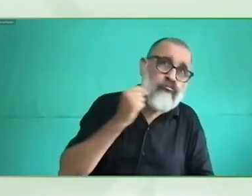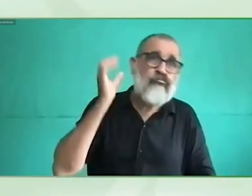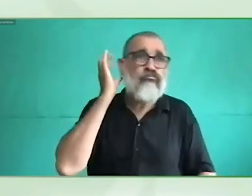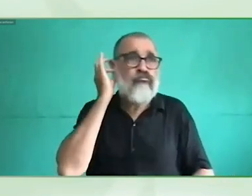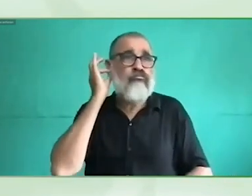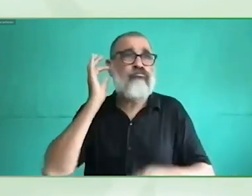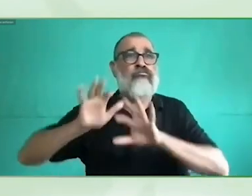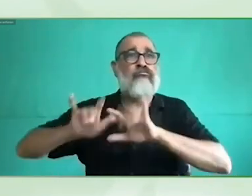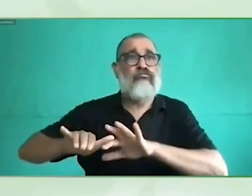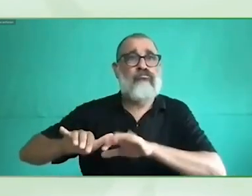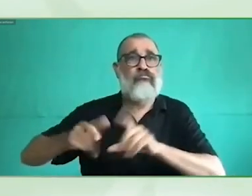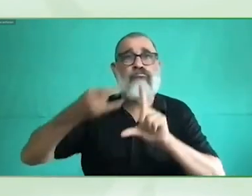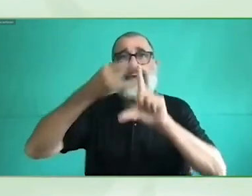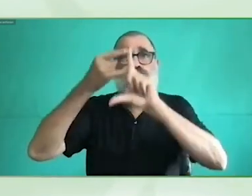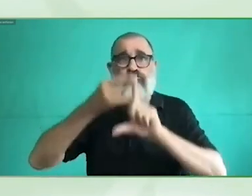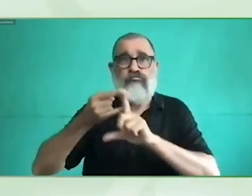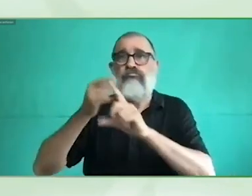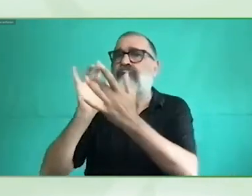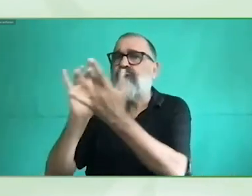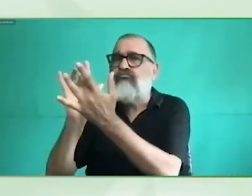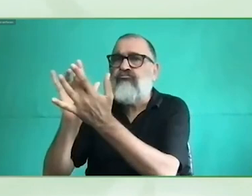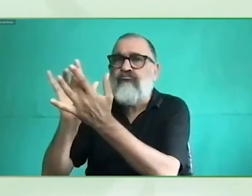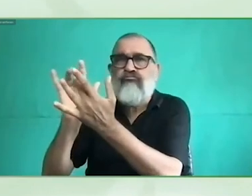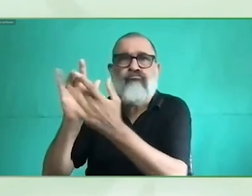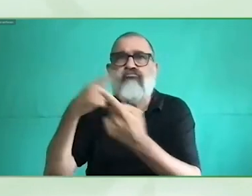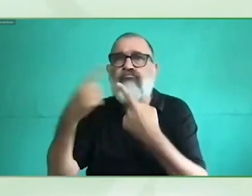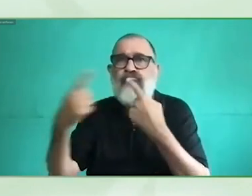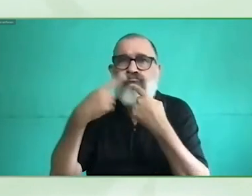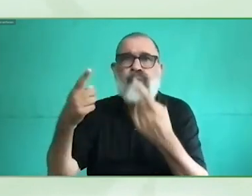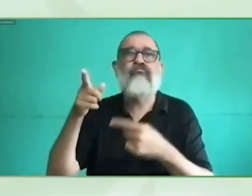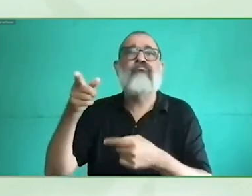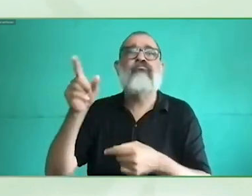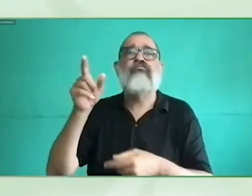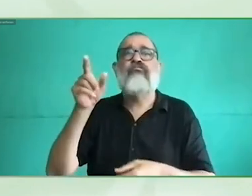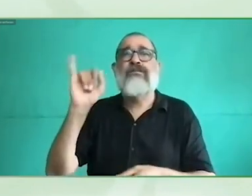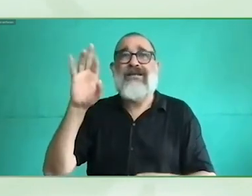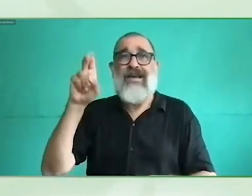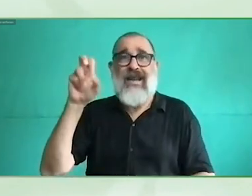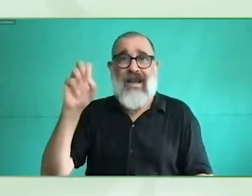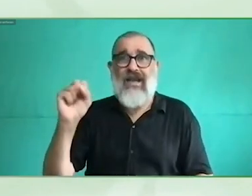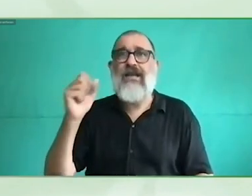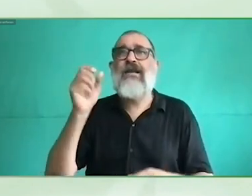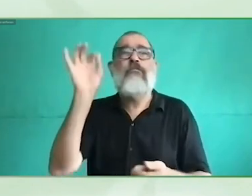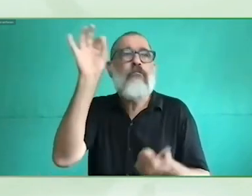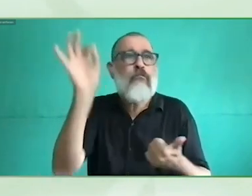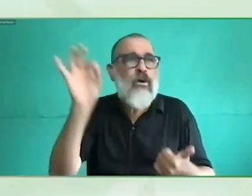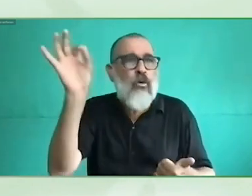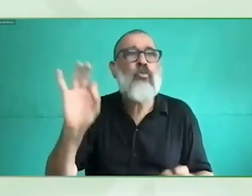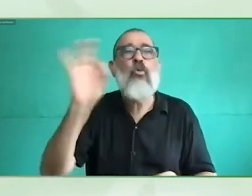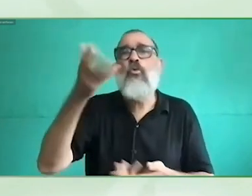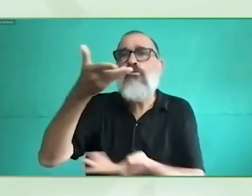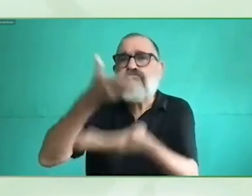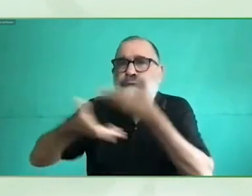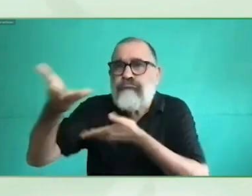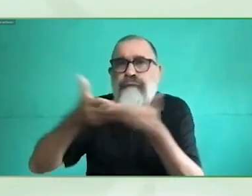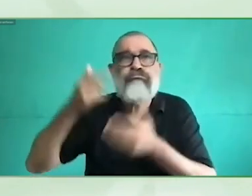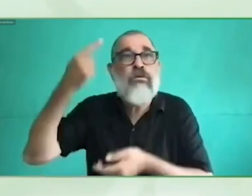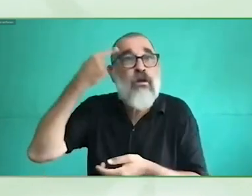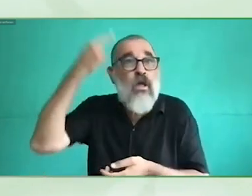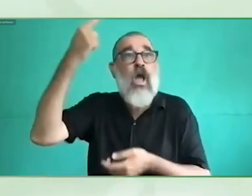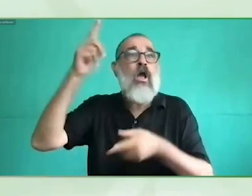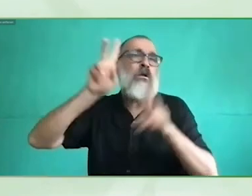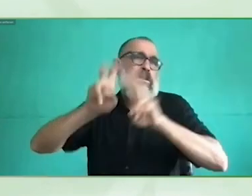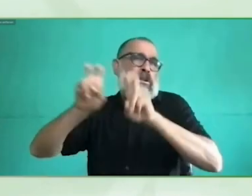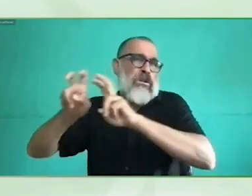que tenemos de networking pues ya tenemos a Irene la tendremos hoy y mañana por aquí Así que